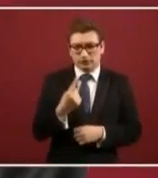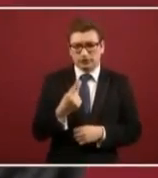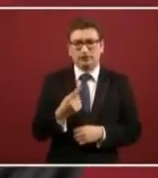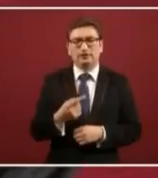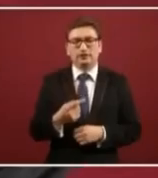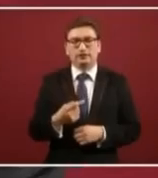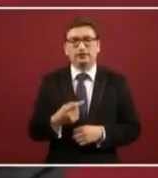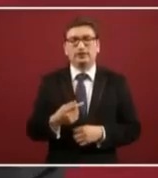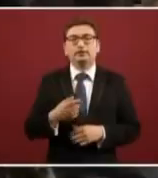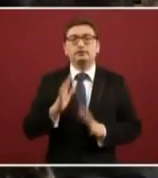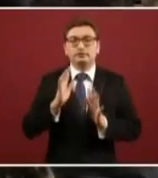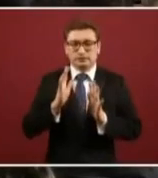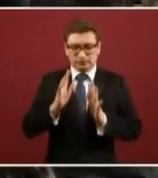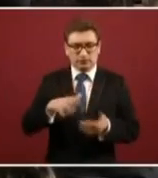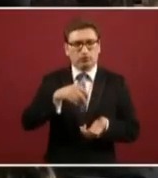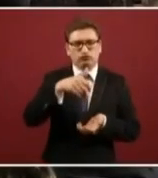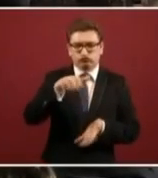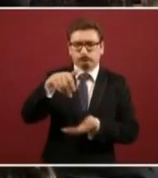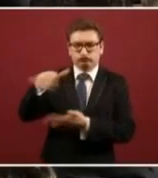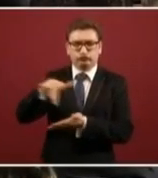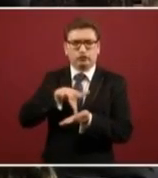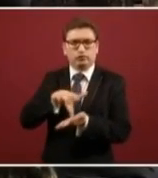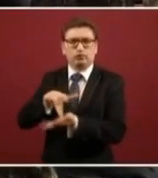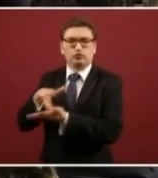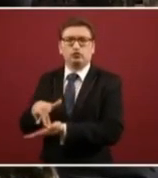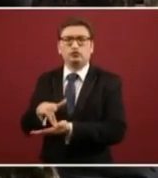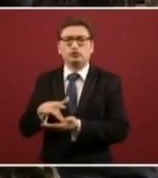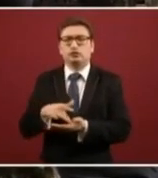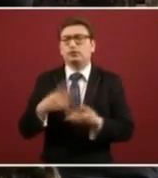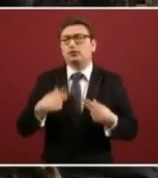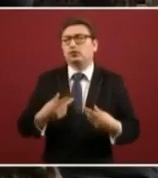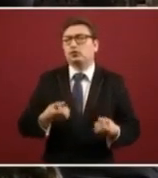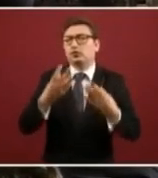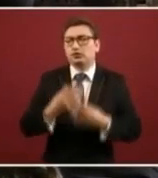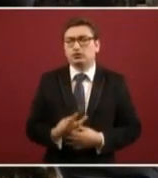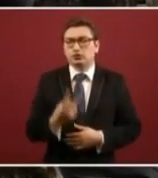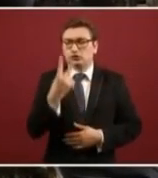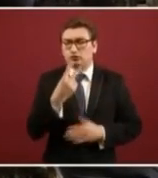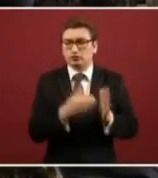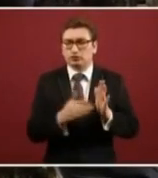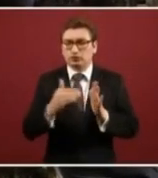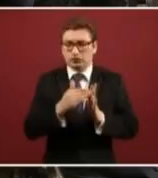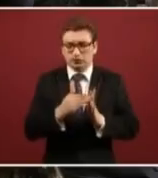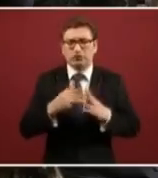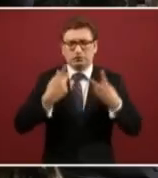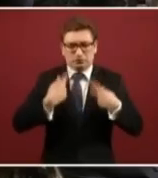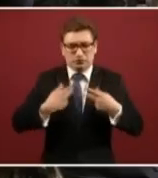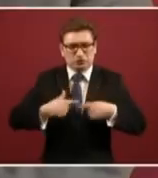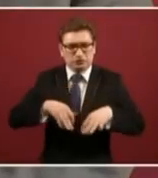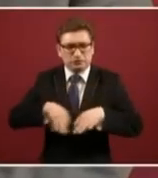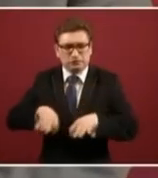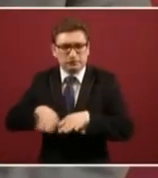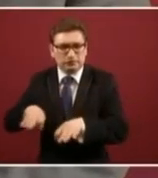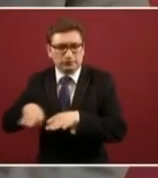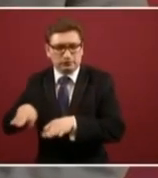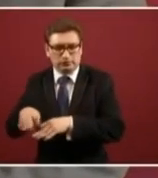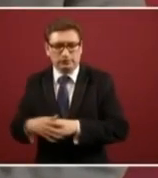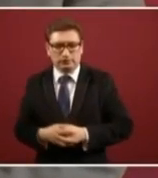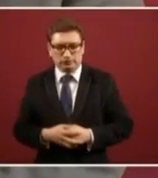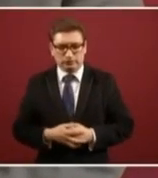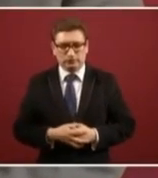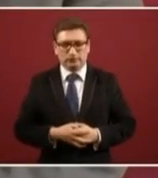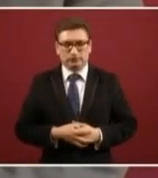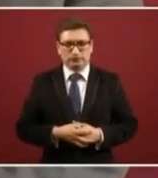han entregado apoyos a cerca de 2 millones de productores y en mis giras